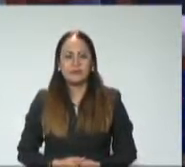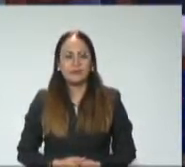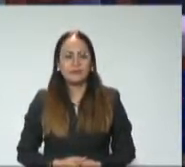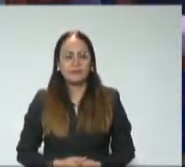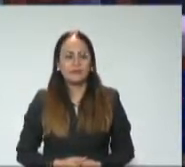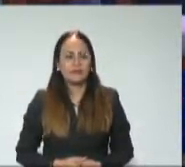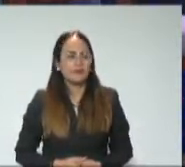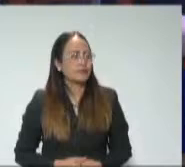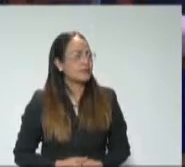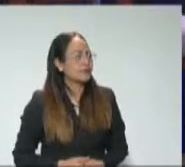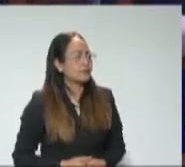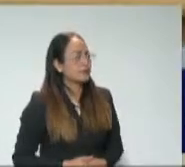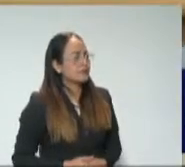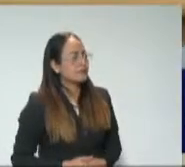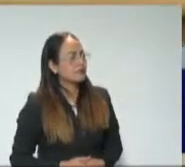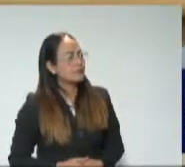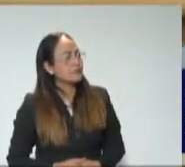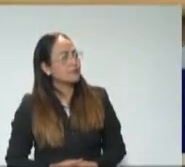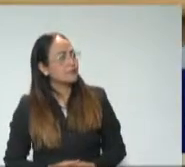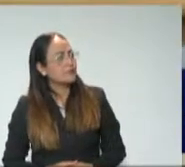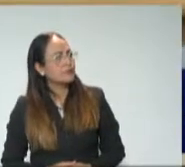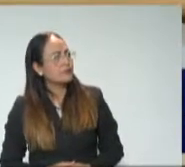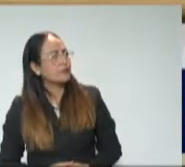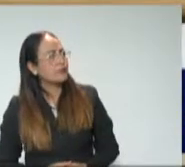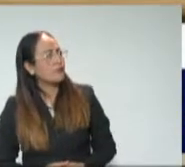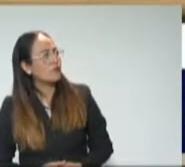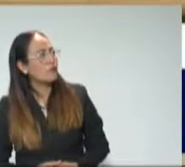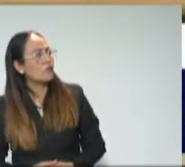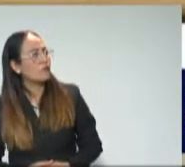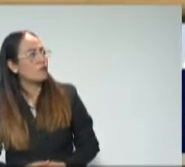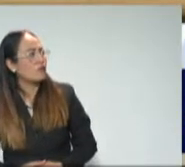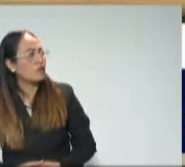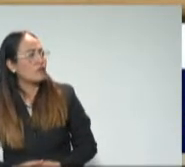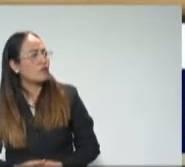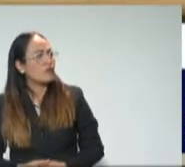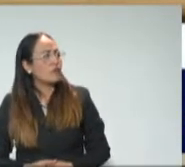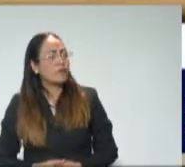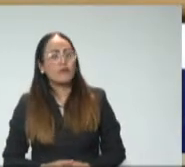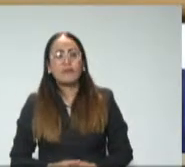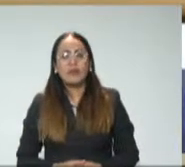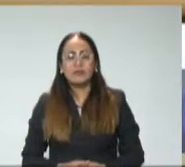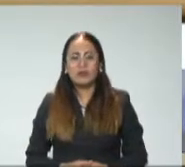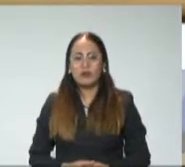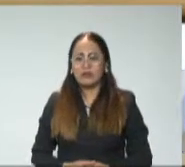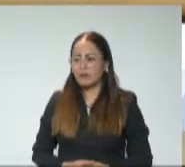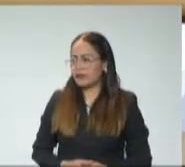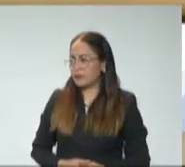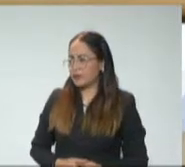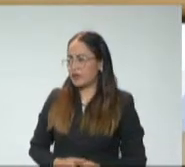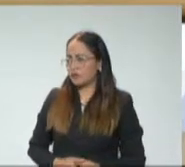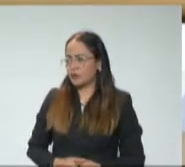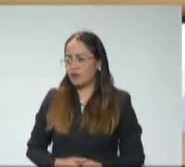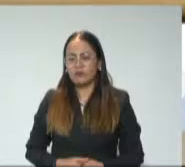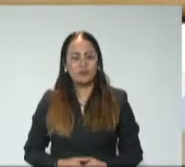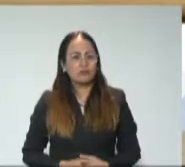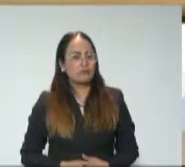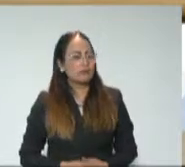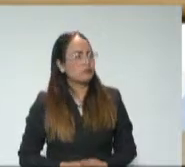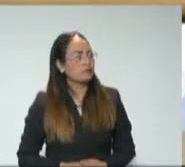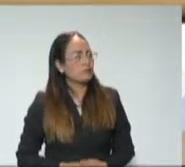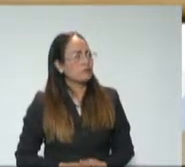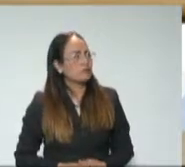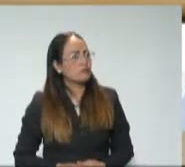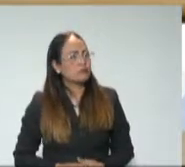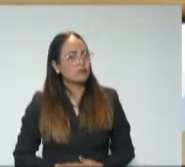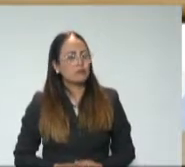geografía Quiero agradecer a Francisco Acuña comisionado presidente del inai y a blancal Ibarra comisionada también del